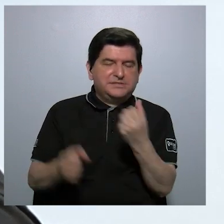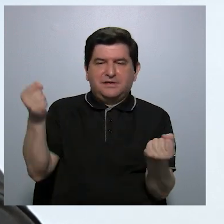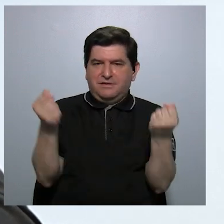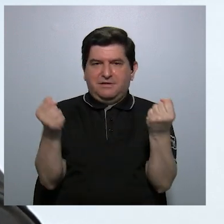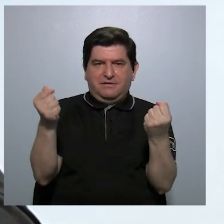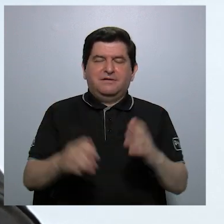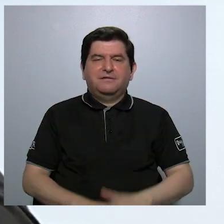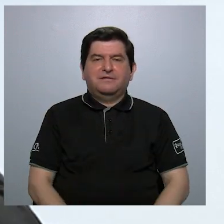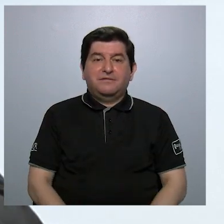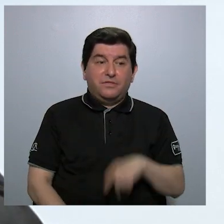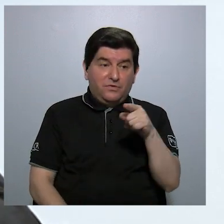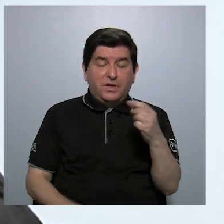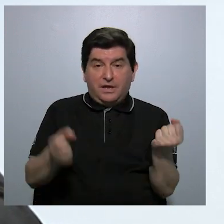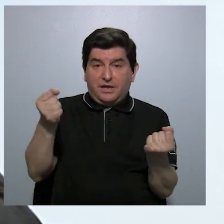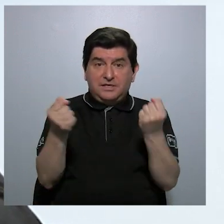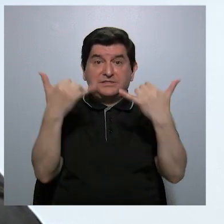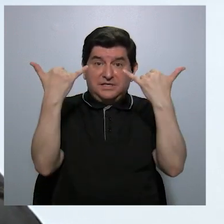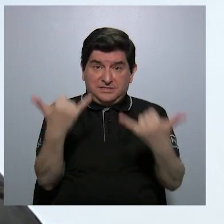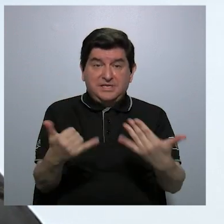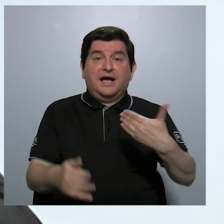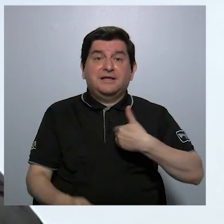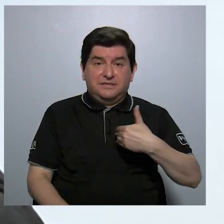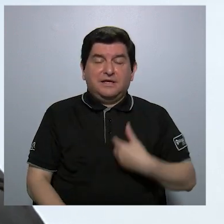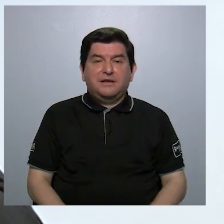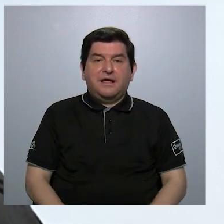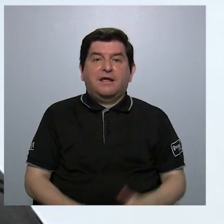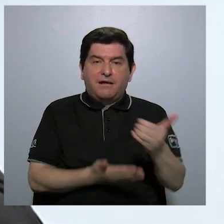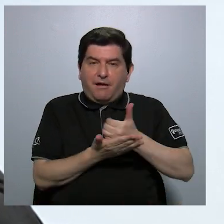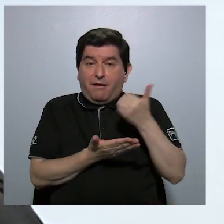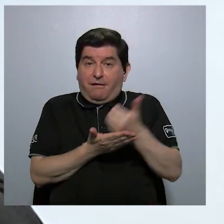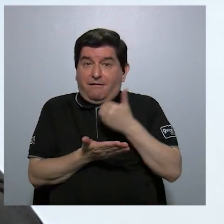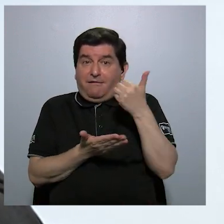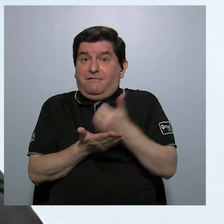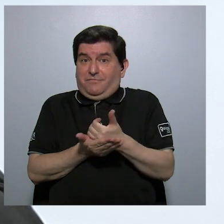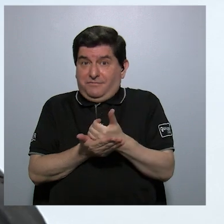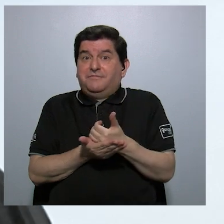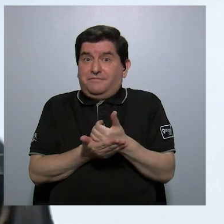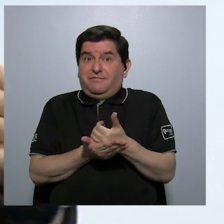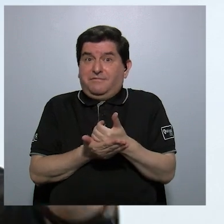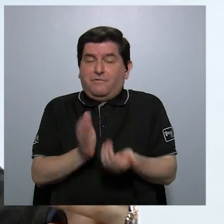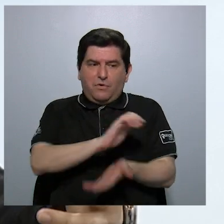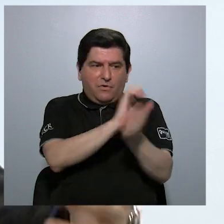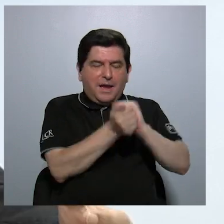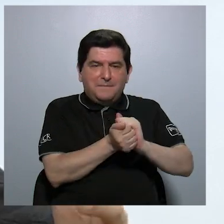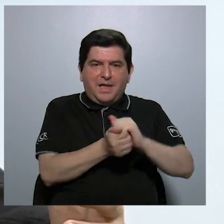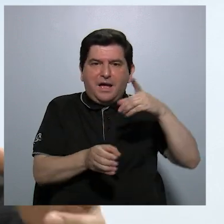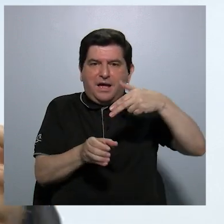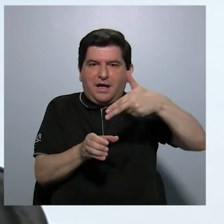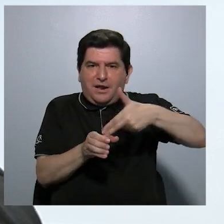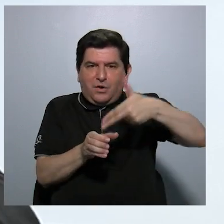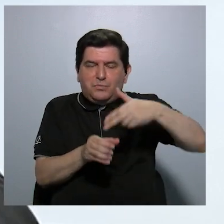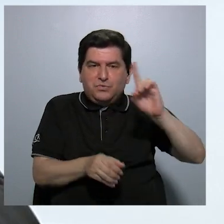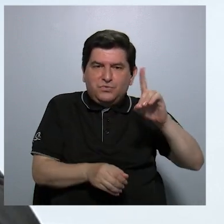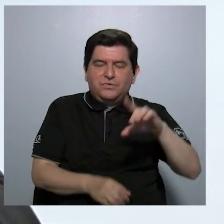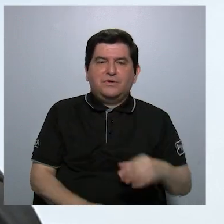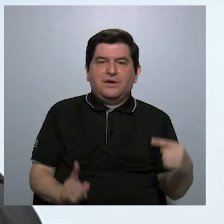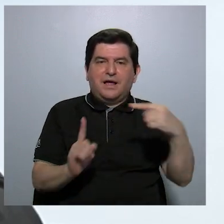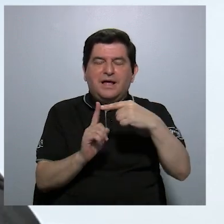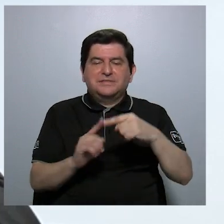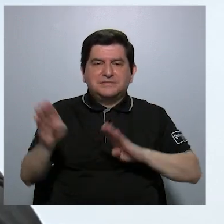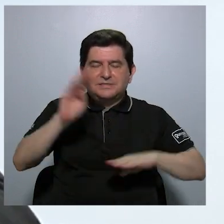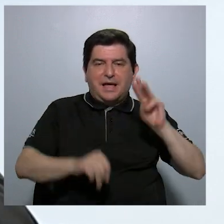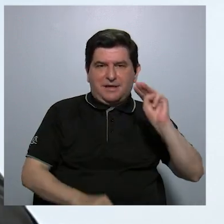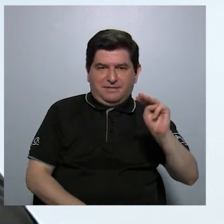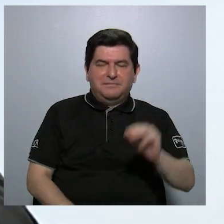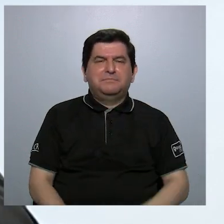vehículo. Que ese vehículo ya tendría entonces ciertos ahorros en cambiar de diésel a biometano. Entonces